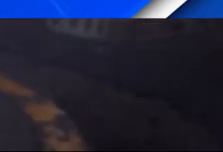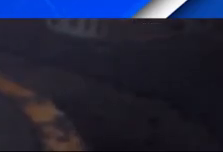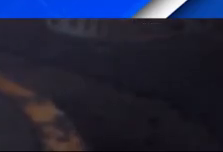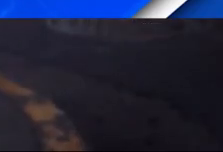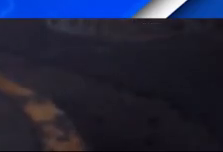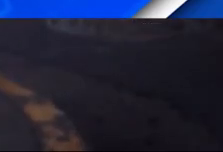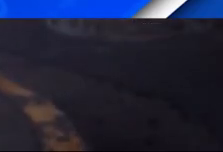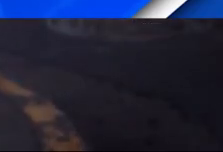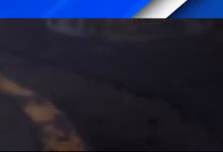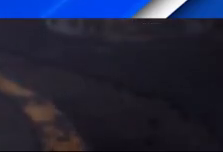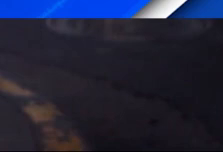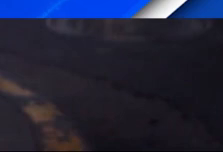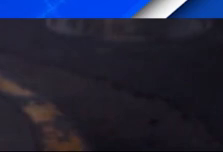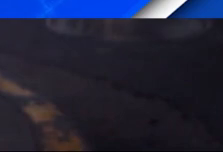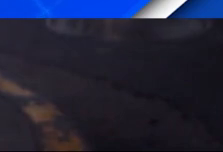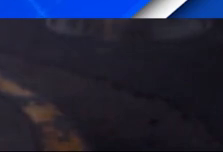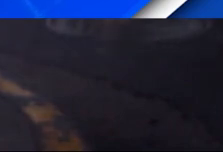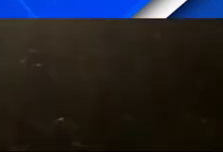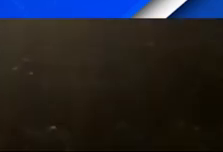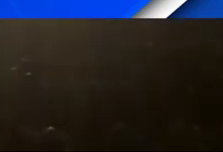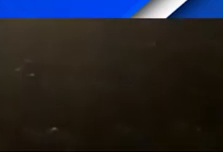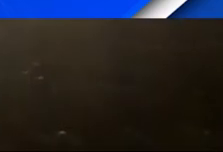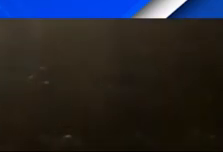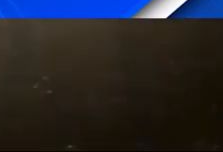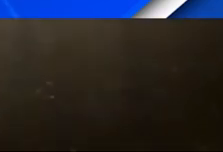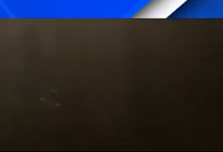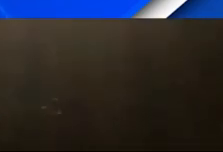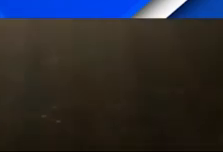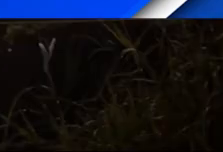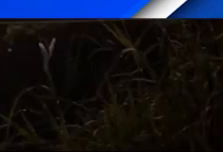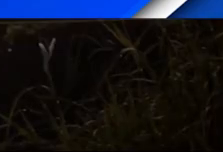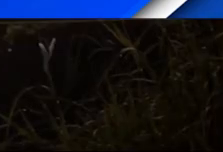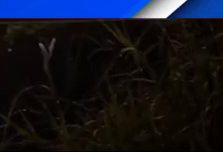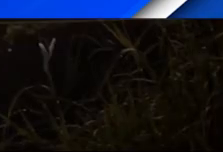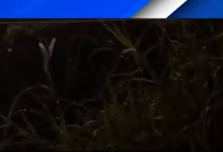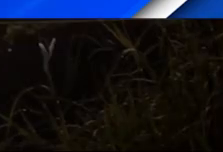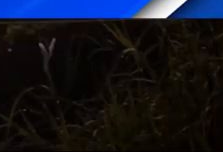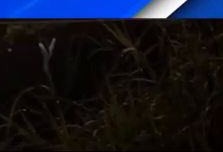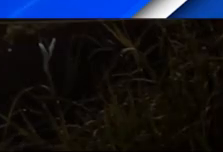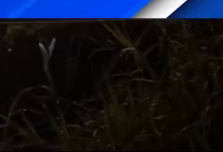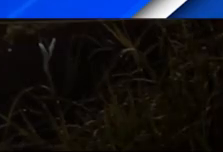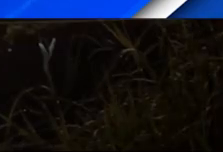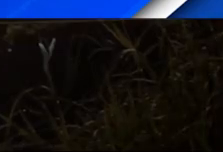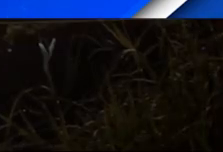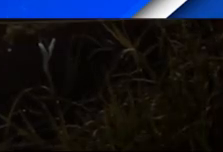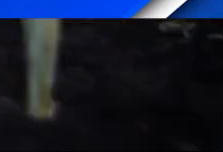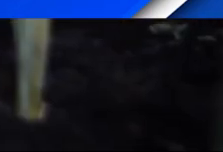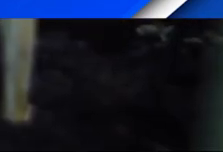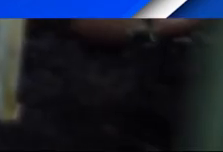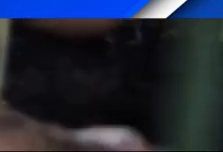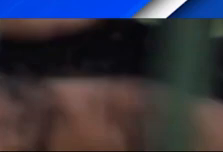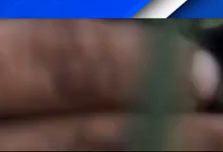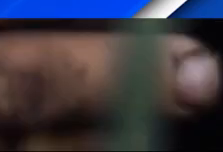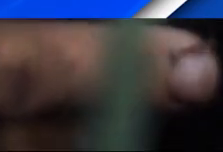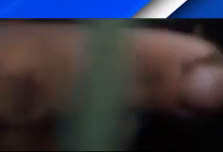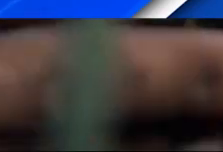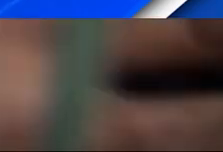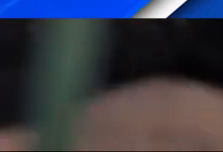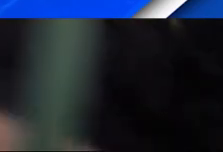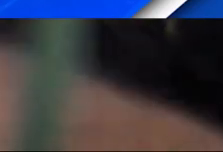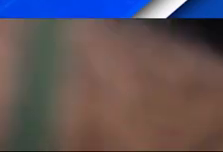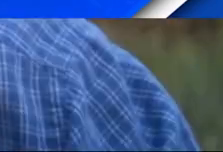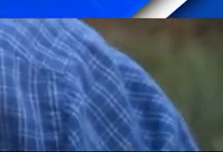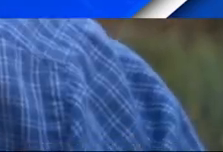de esparcimiento, escuelas, centros de capacitación técnica para trabajadores del campo y la